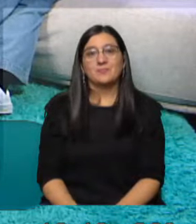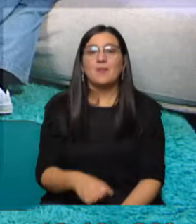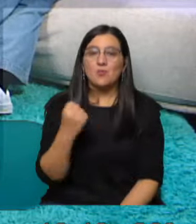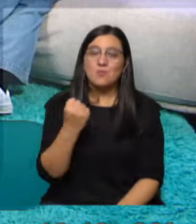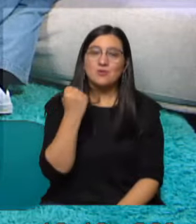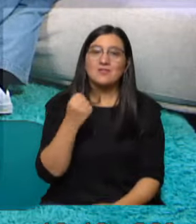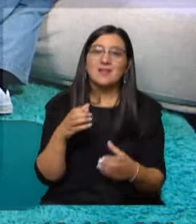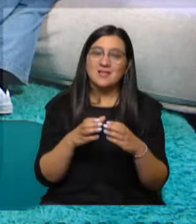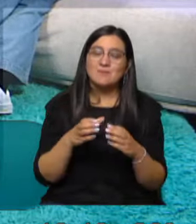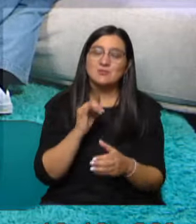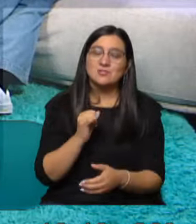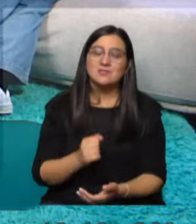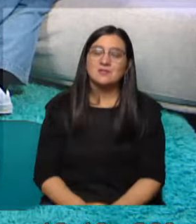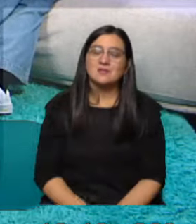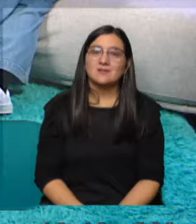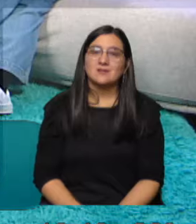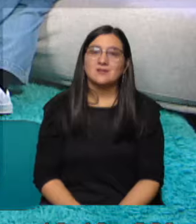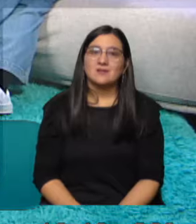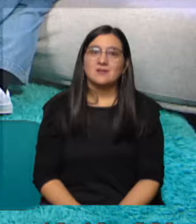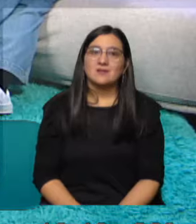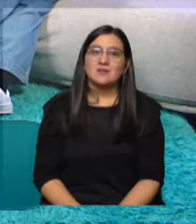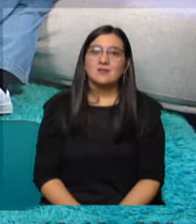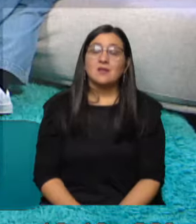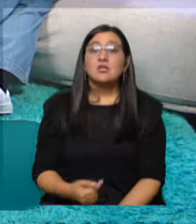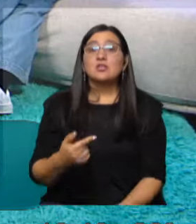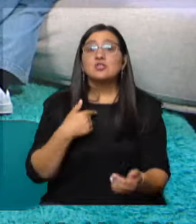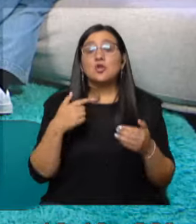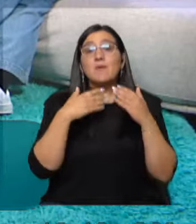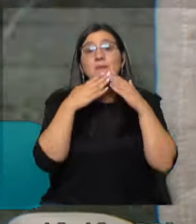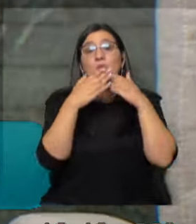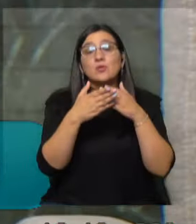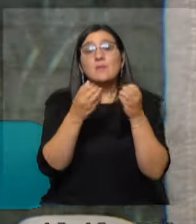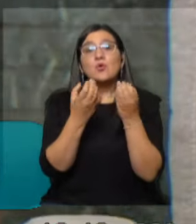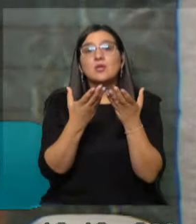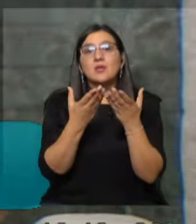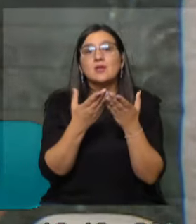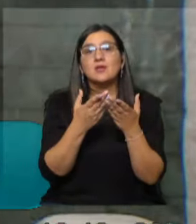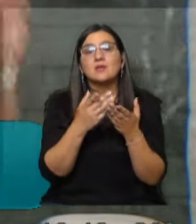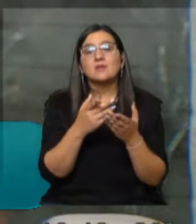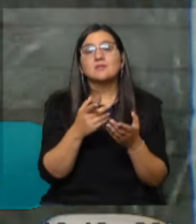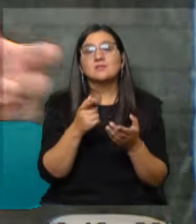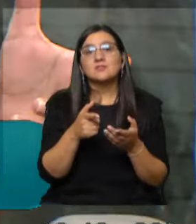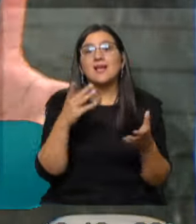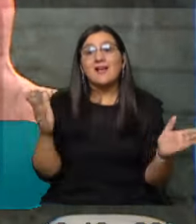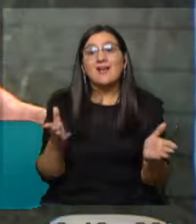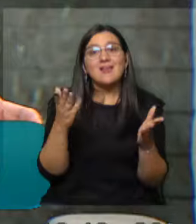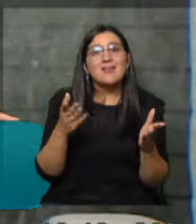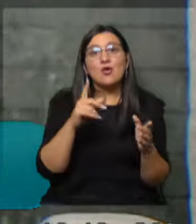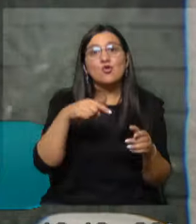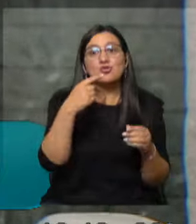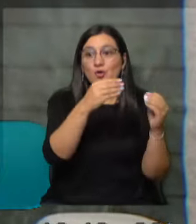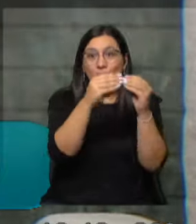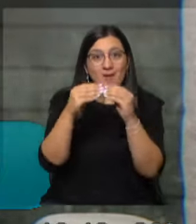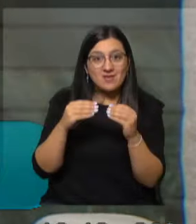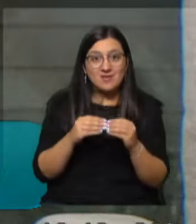equipo. Nati, perdón. No, yo le iba a preguntar, madre, porque ella, digo, es muy talentosa y también genera sinergia con otras compañeras